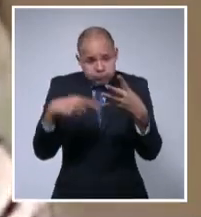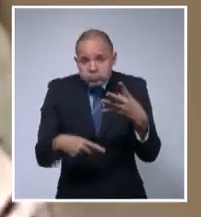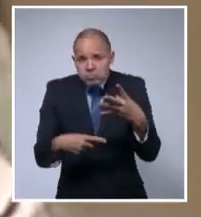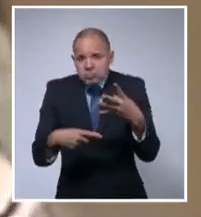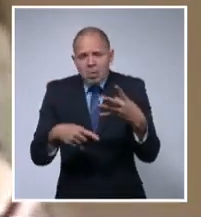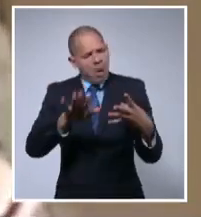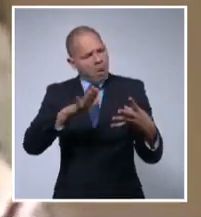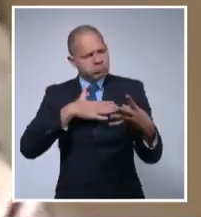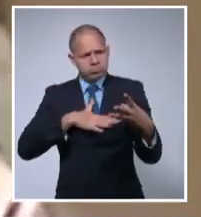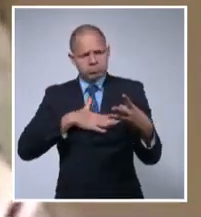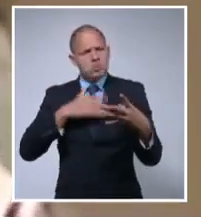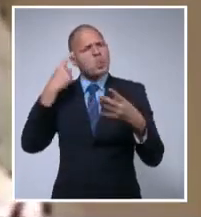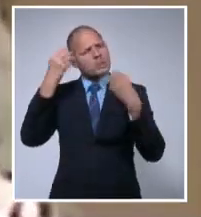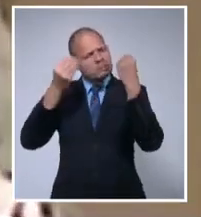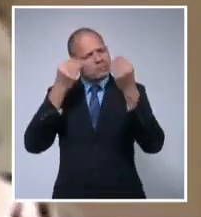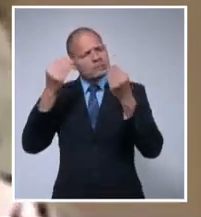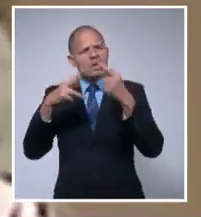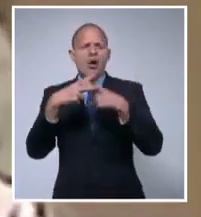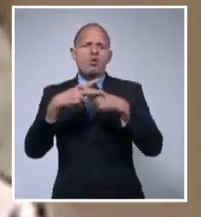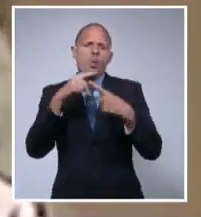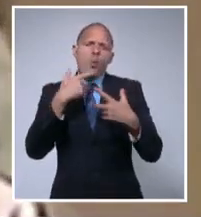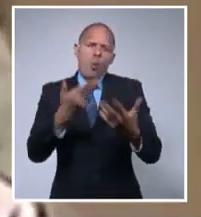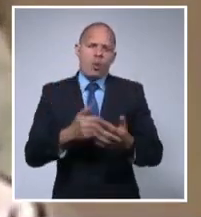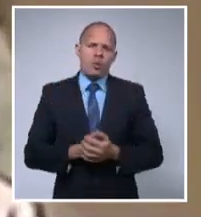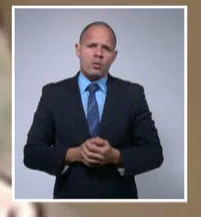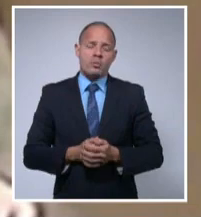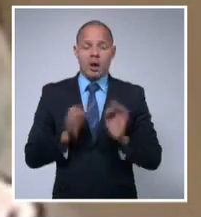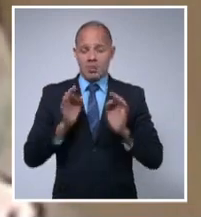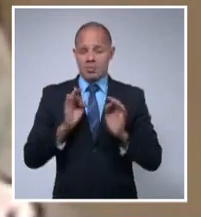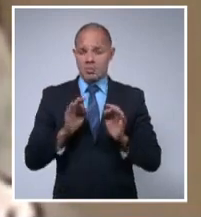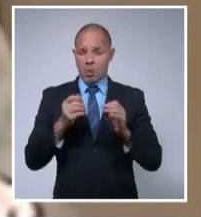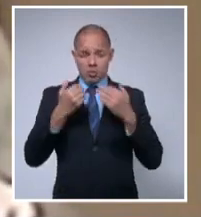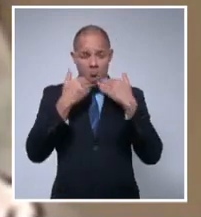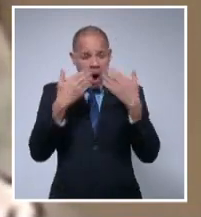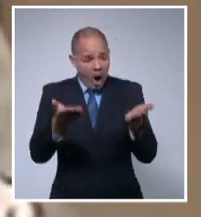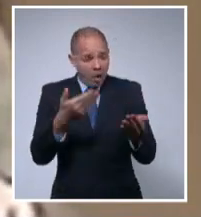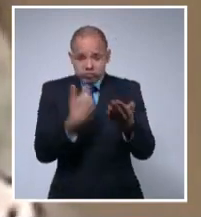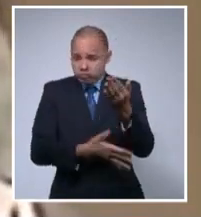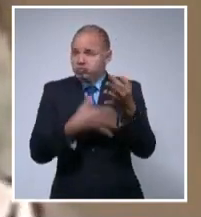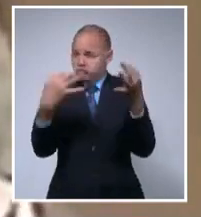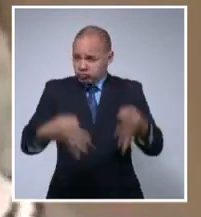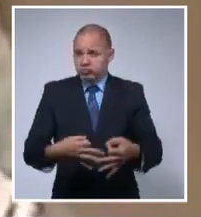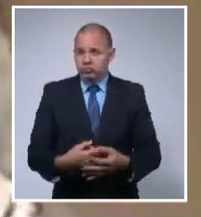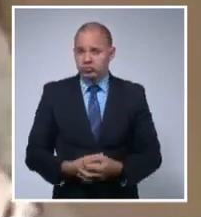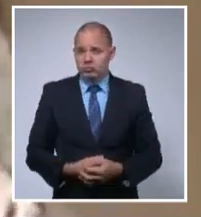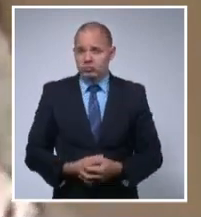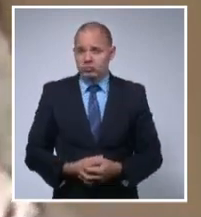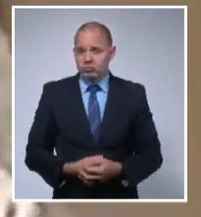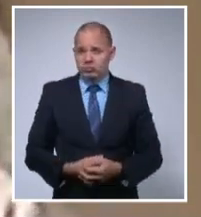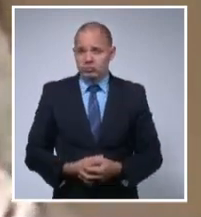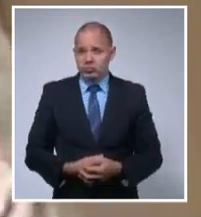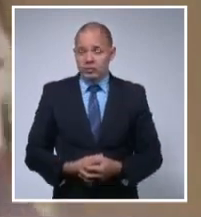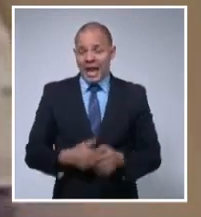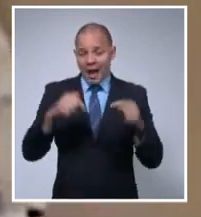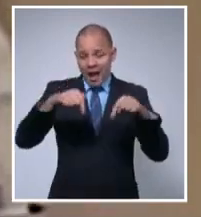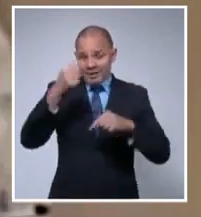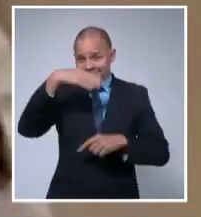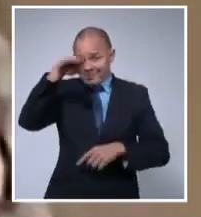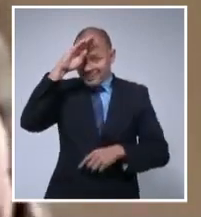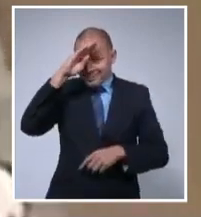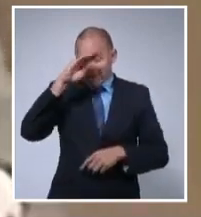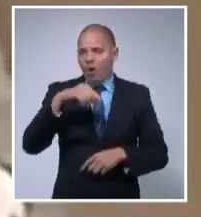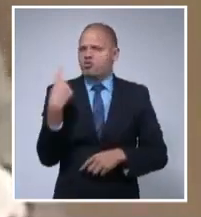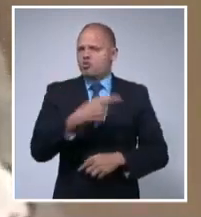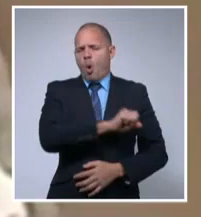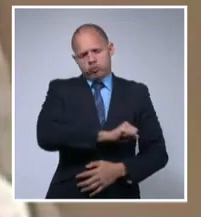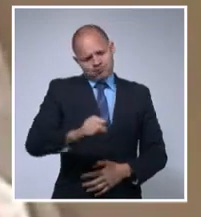Estoy seguro de lo que le dije a todo el mundo, no solo de que vamos a resistir, sino de que vamos a